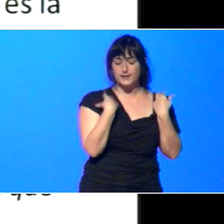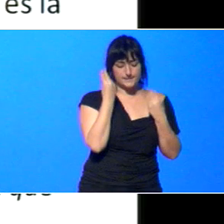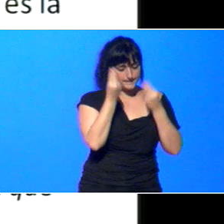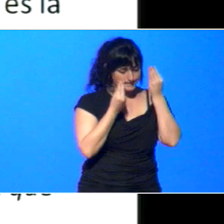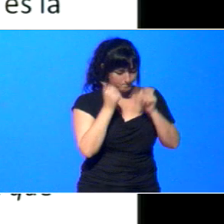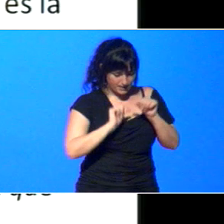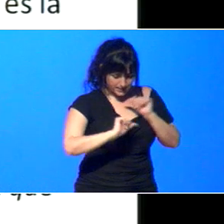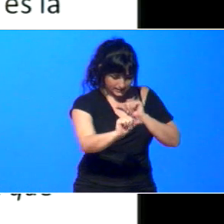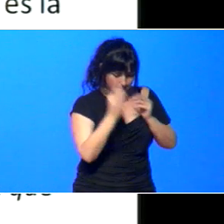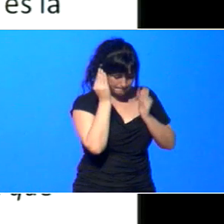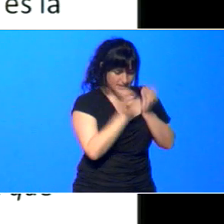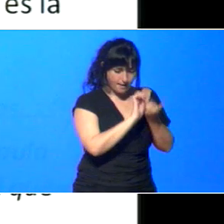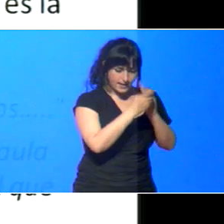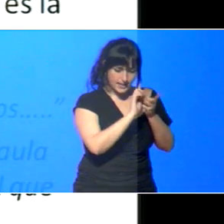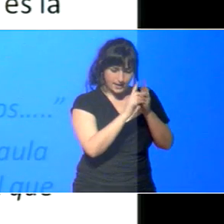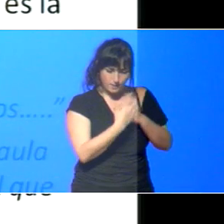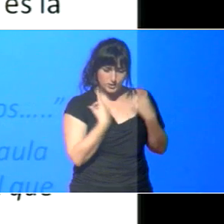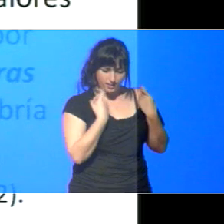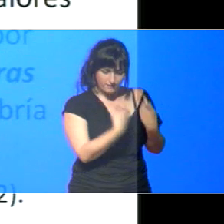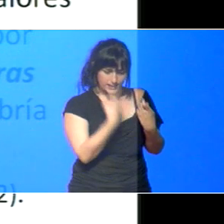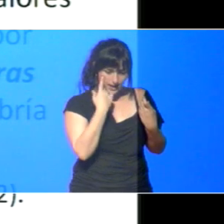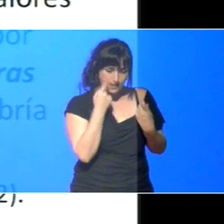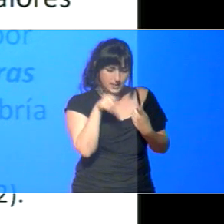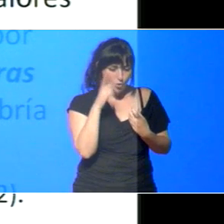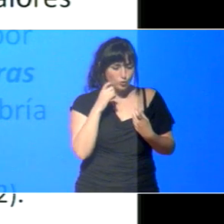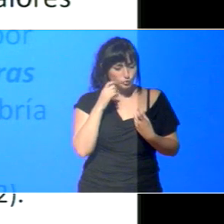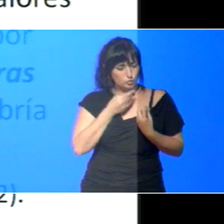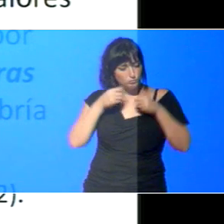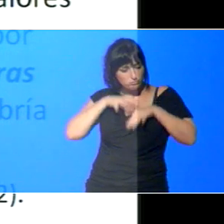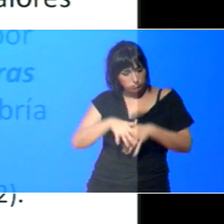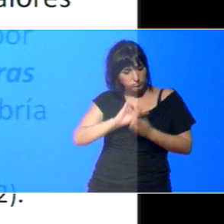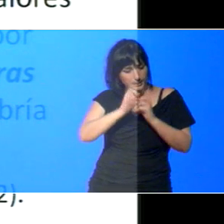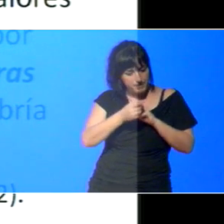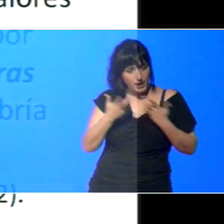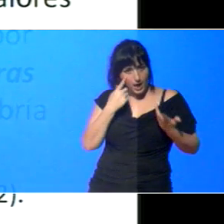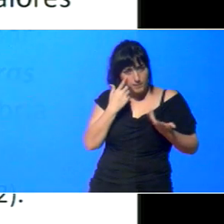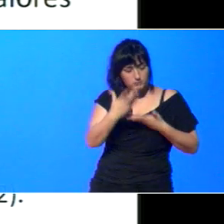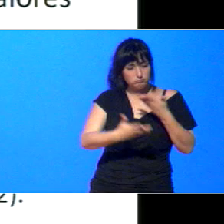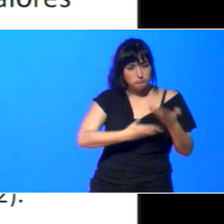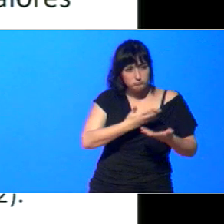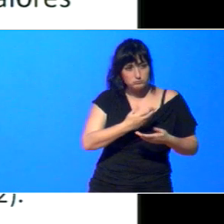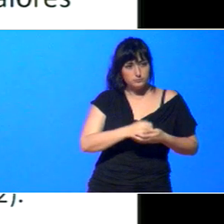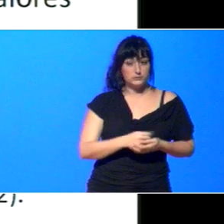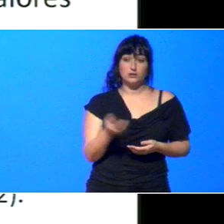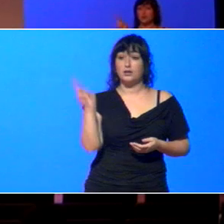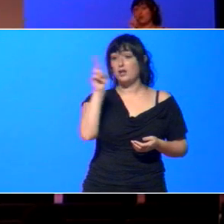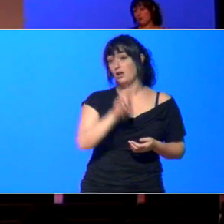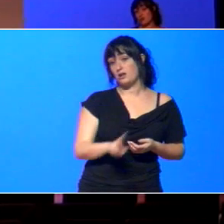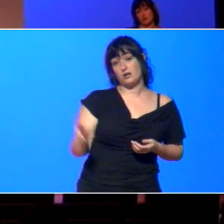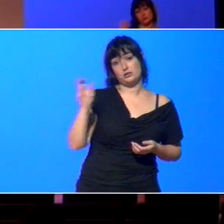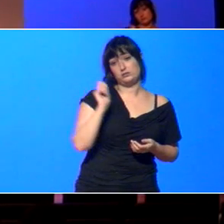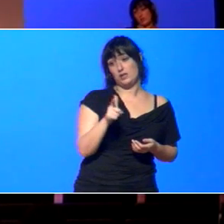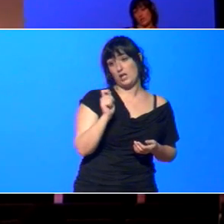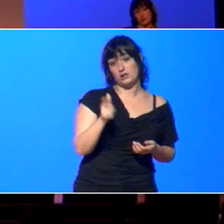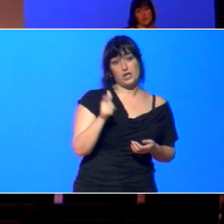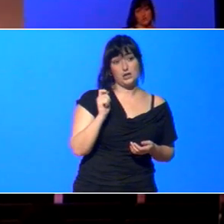los ajustes de todo tipo y condición que tengamos que hacer. Una y otra vez, y se acaba de